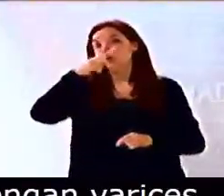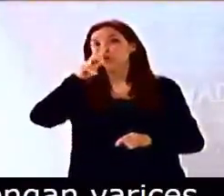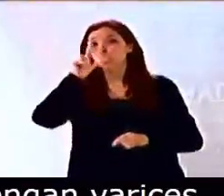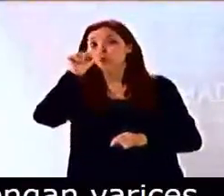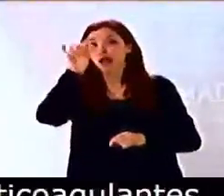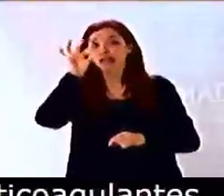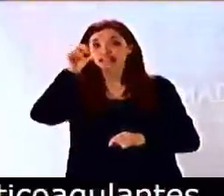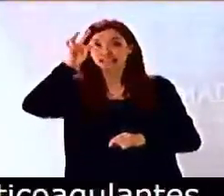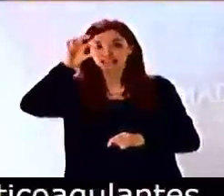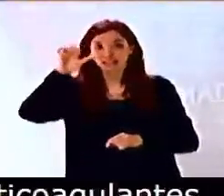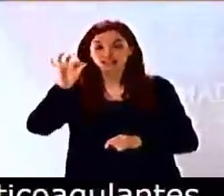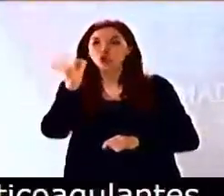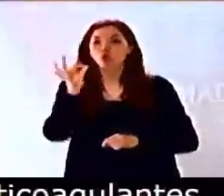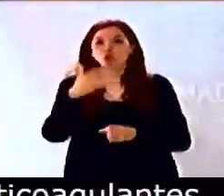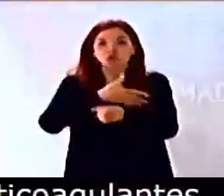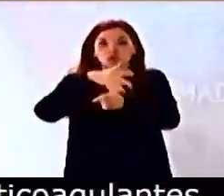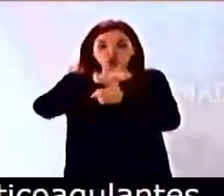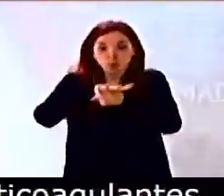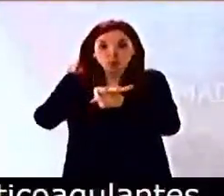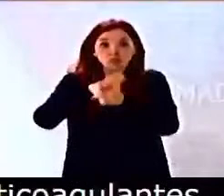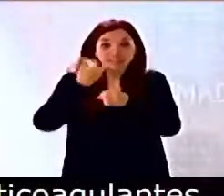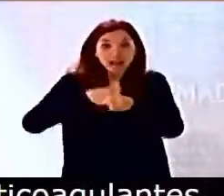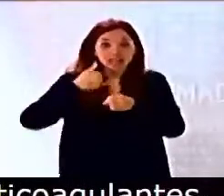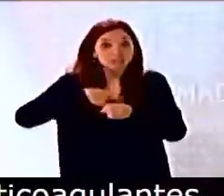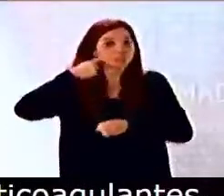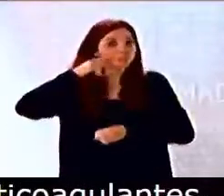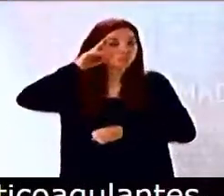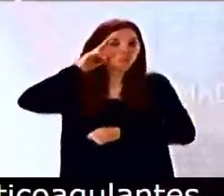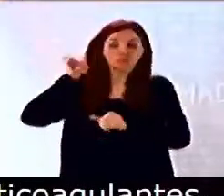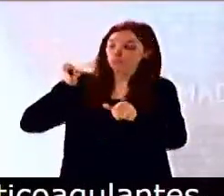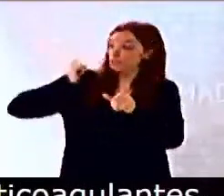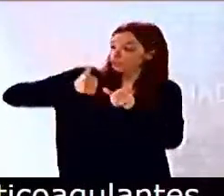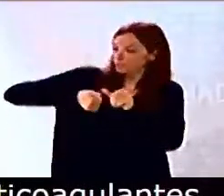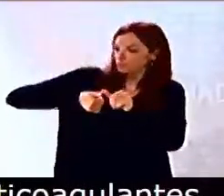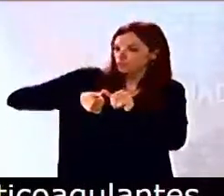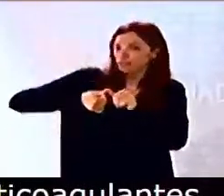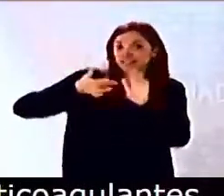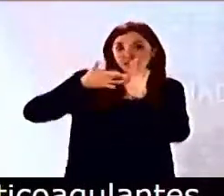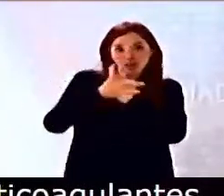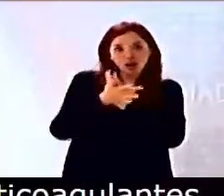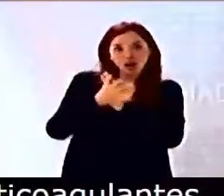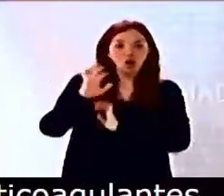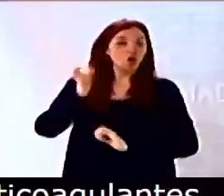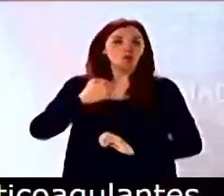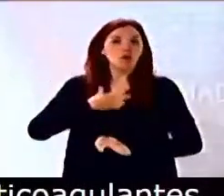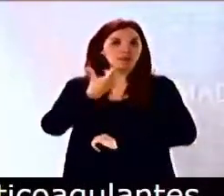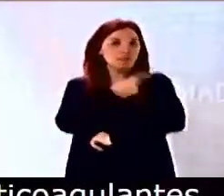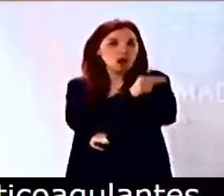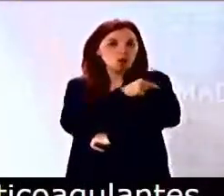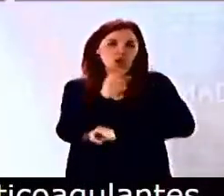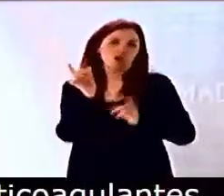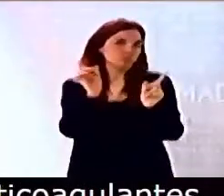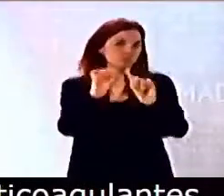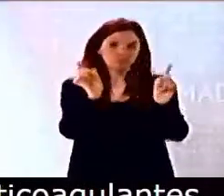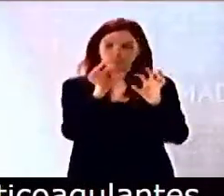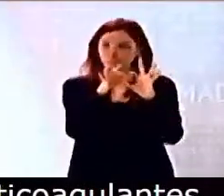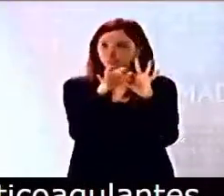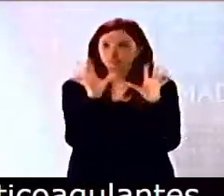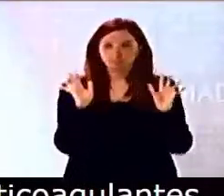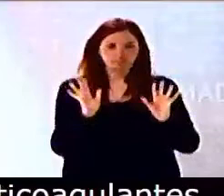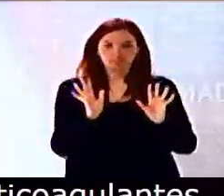previo, no existe ninguna contraindicación. No existe